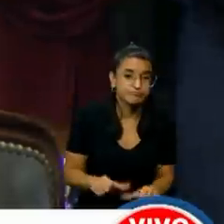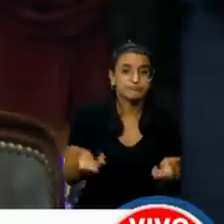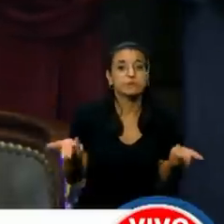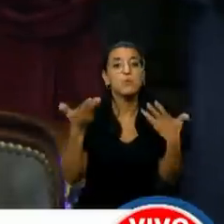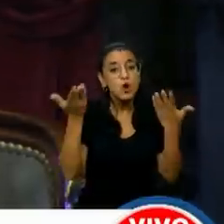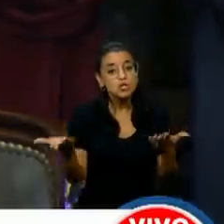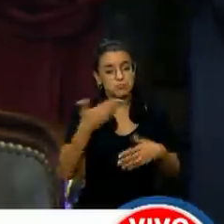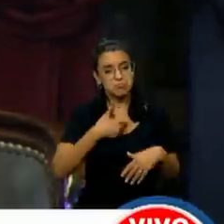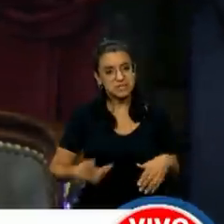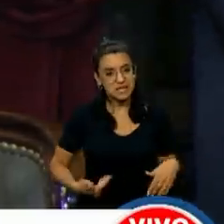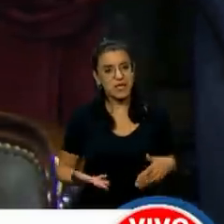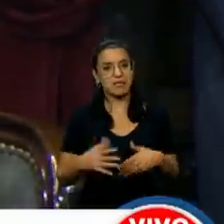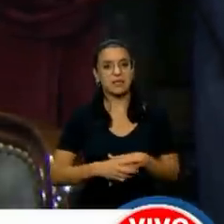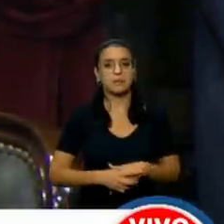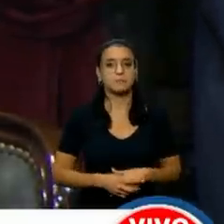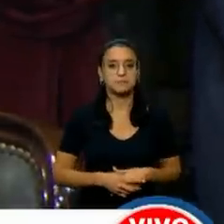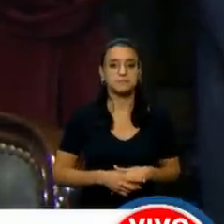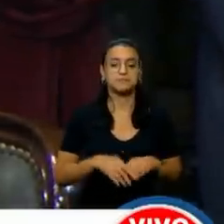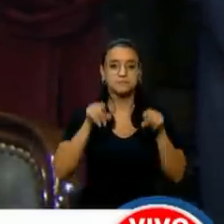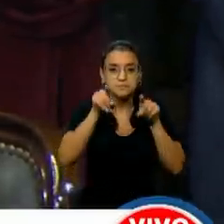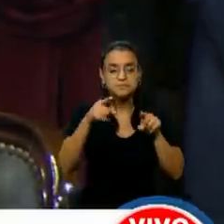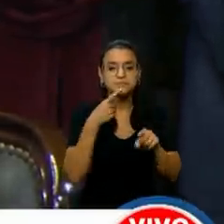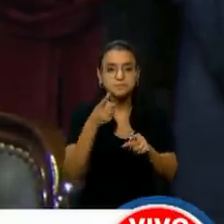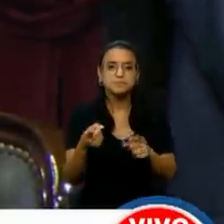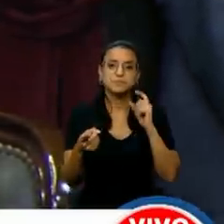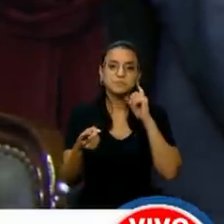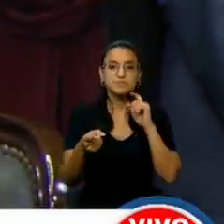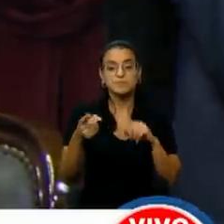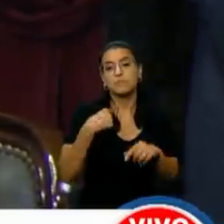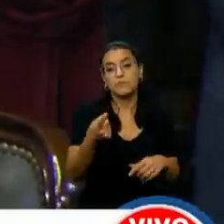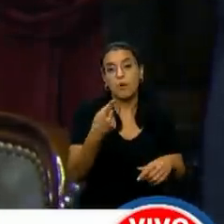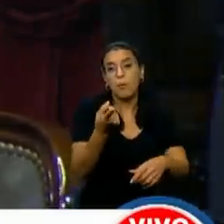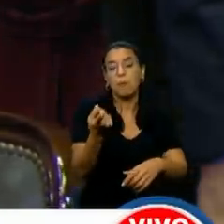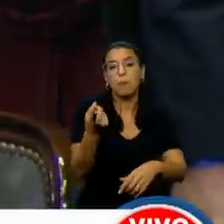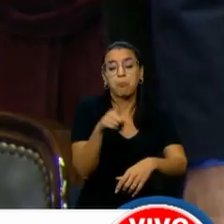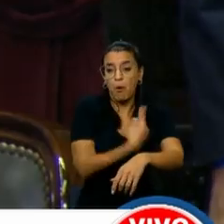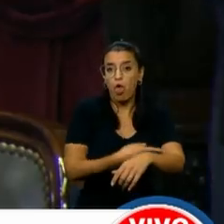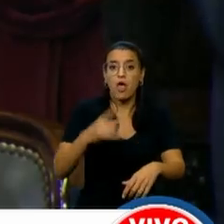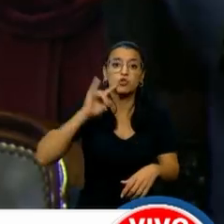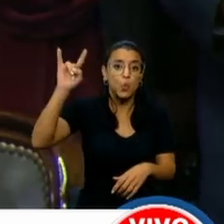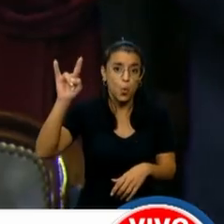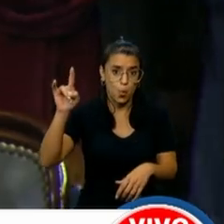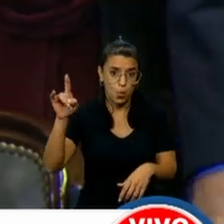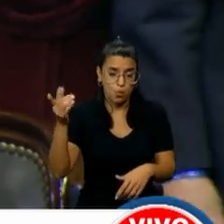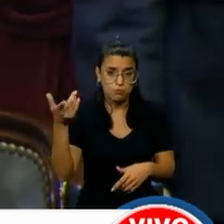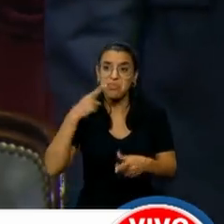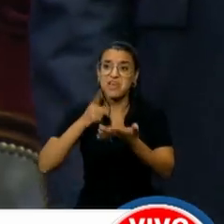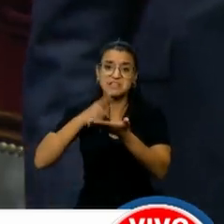eso señor presidente con esas amplias facultades delegadas poder ejecutivo